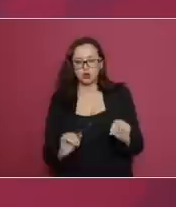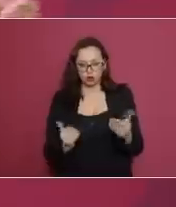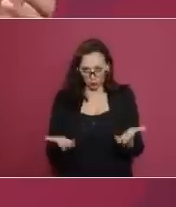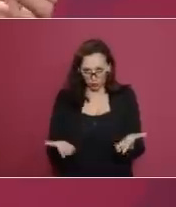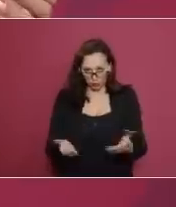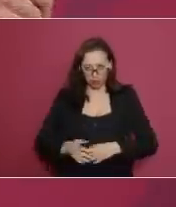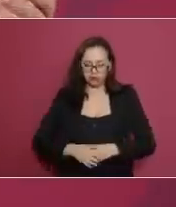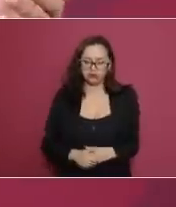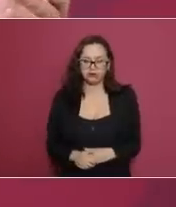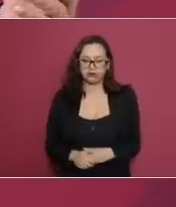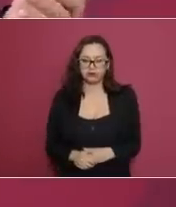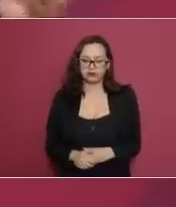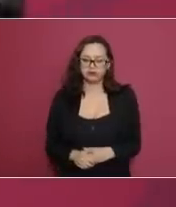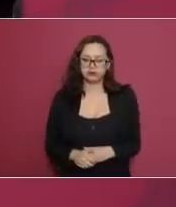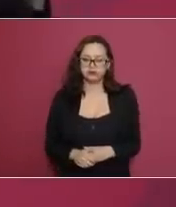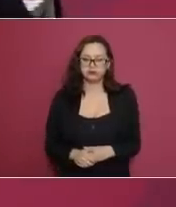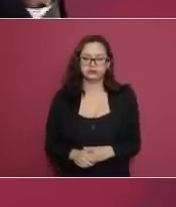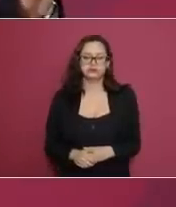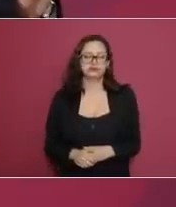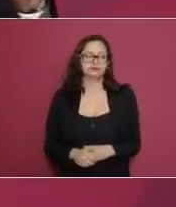Estamos hablando